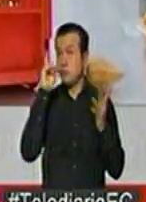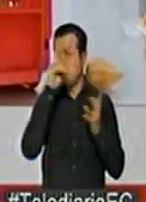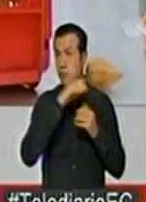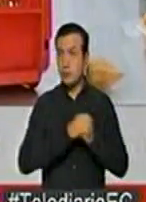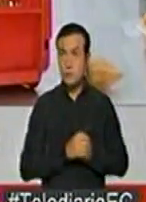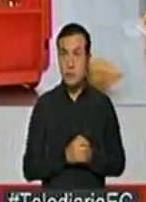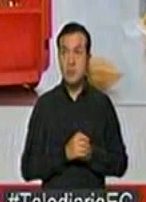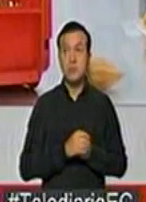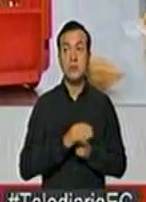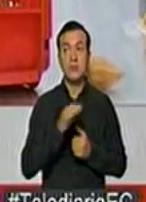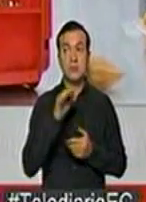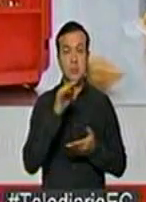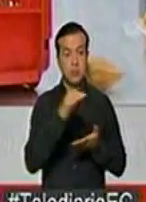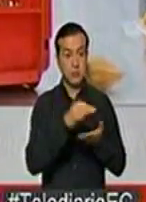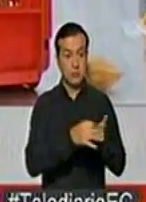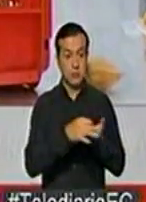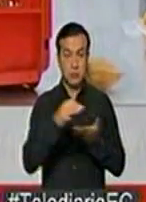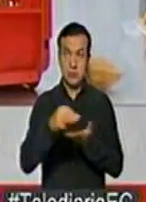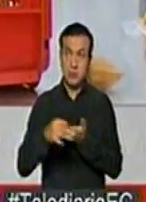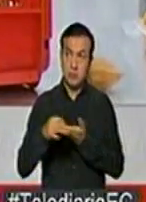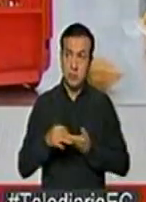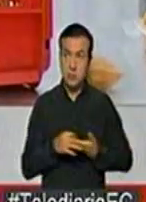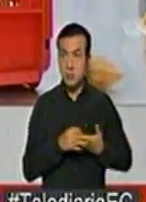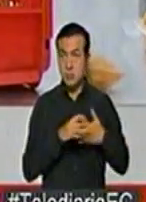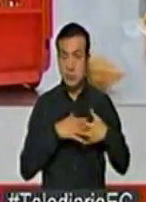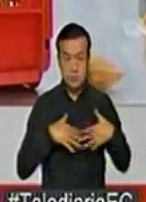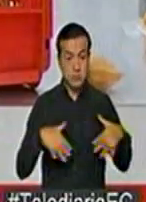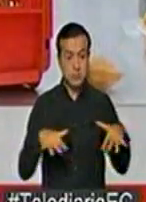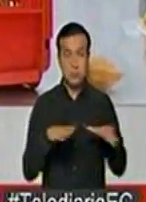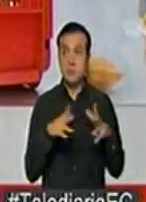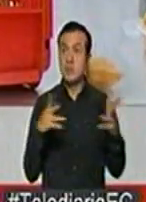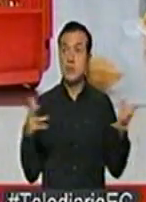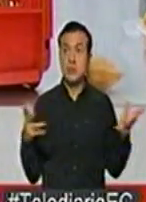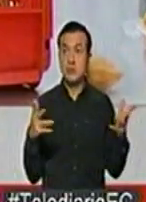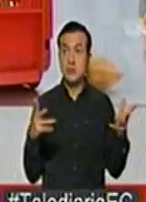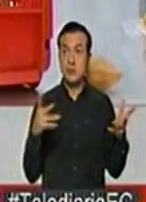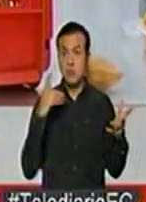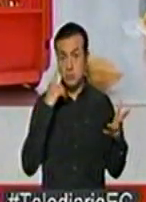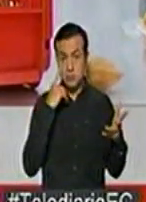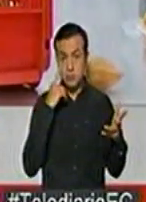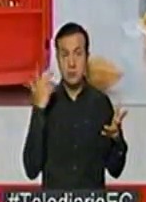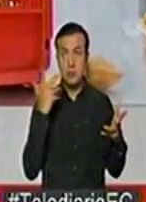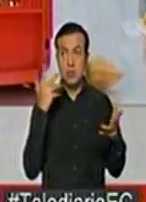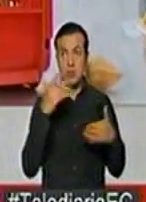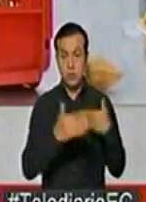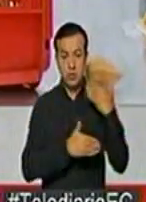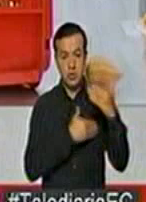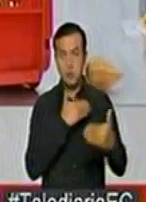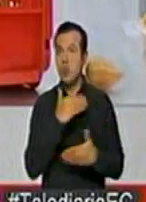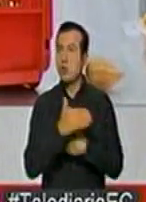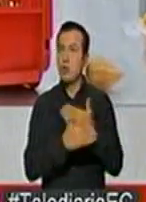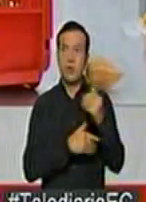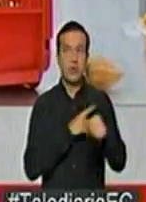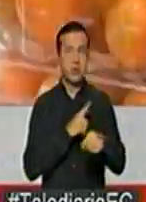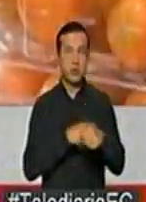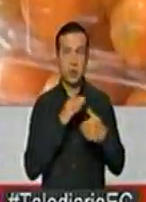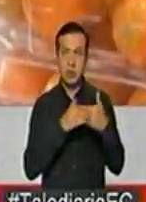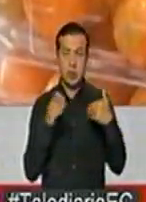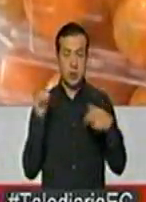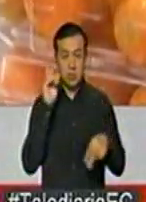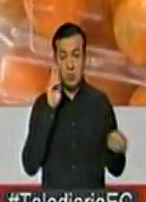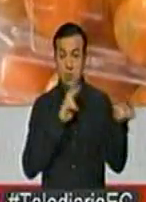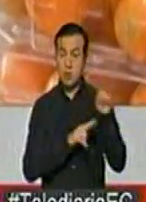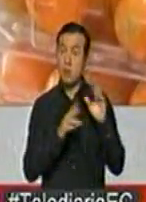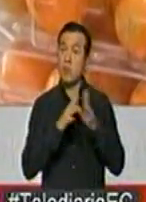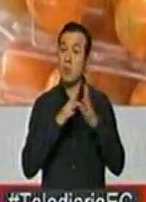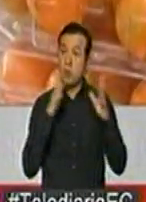declarar zonas de libre y de baja prevalencia de esta mosca a través de un proceso súper largo de monitoreo. La uvilla,